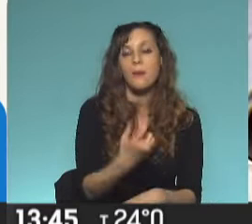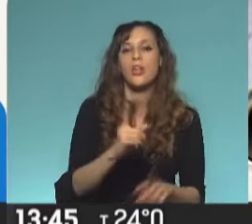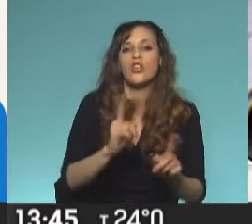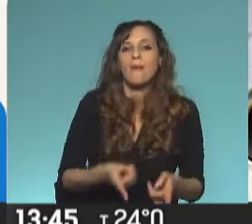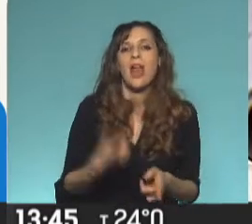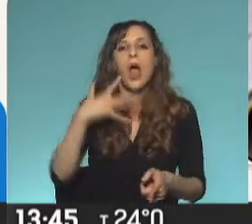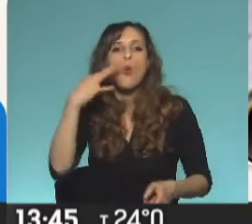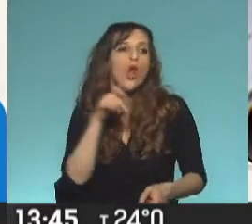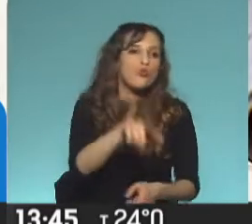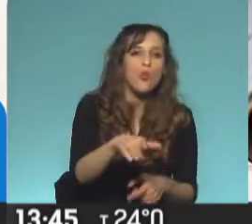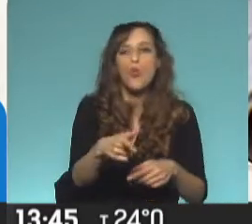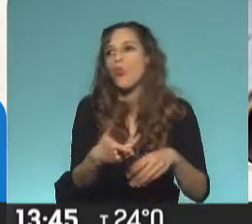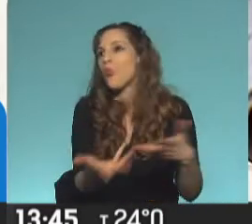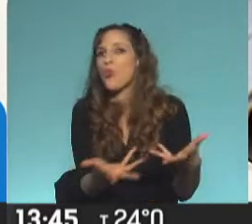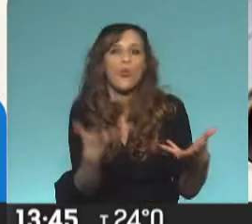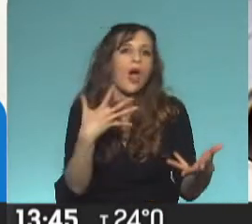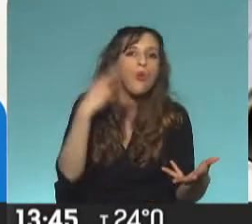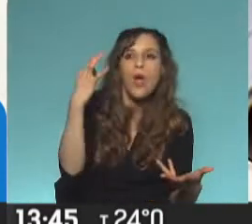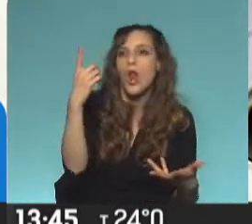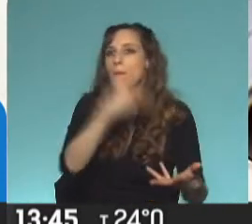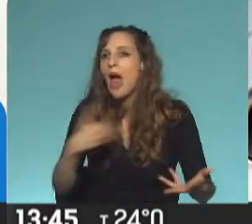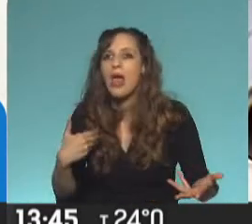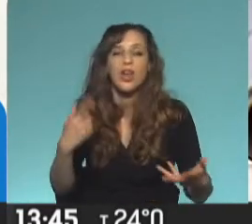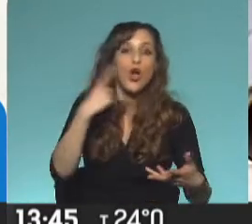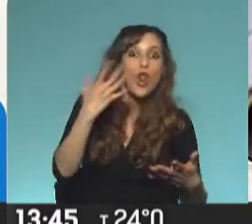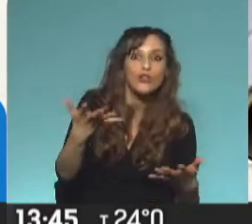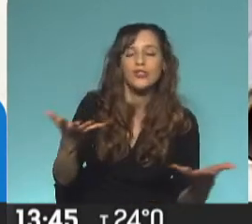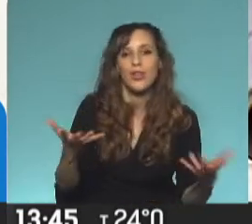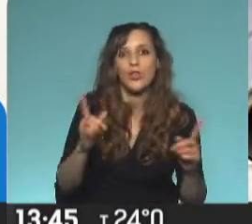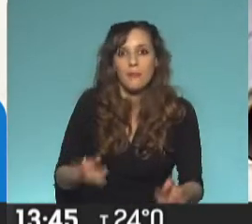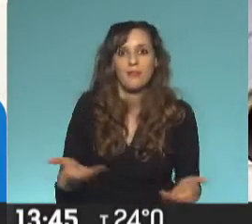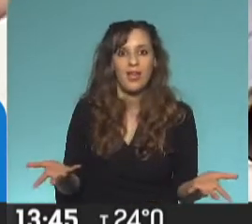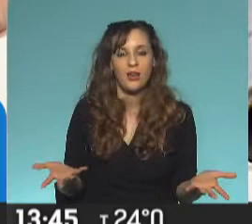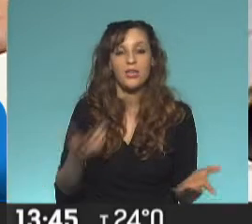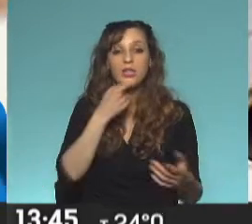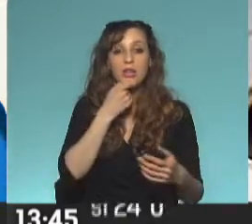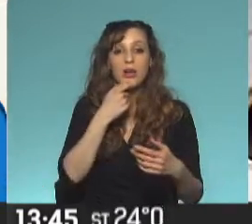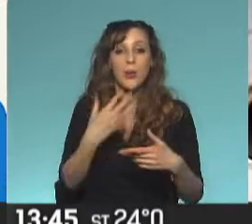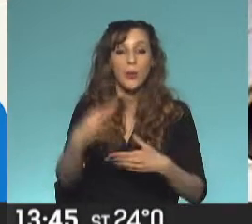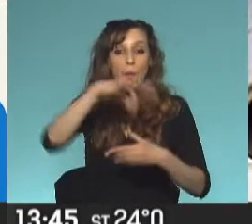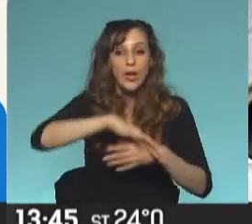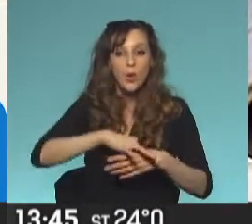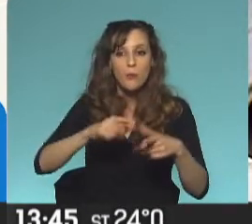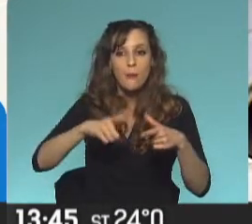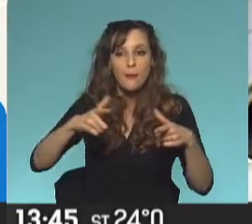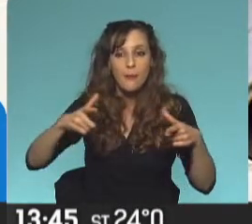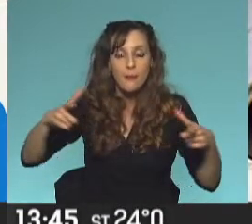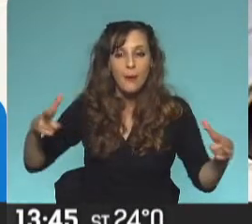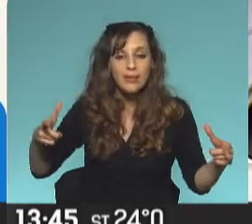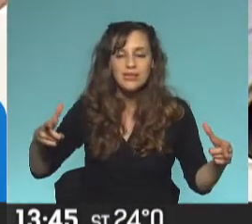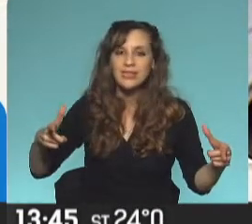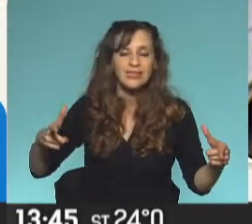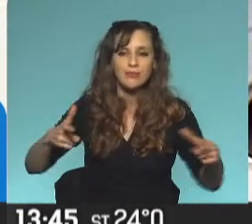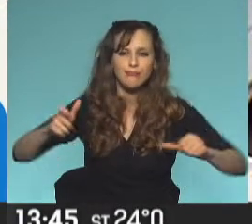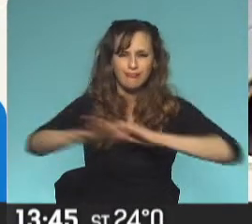mayores sus familiares sus abuelos sus padres conocidos y que cuando sube el virus a subir y llega a todos lados